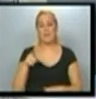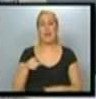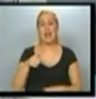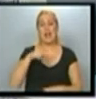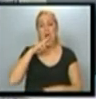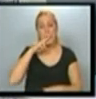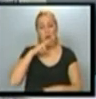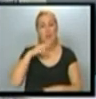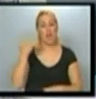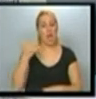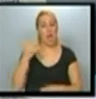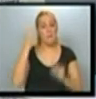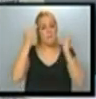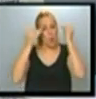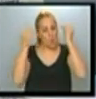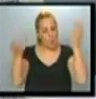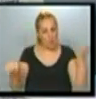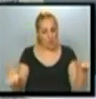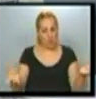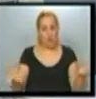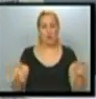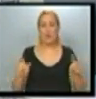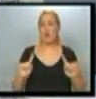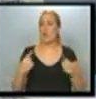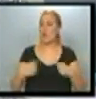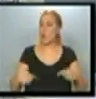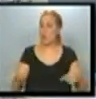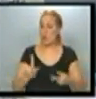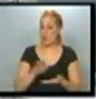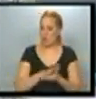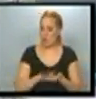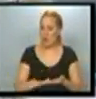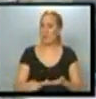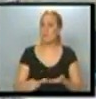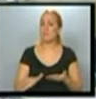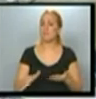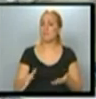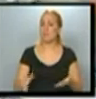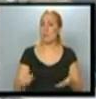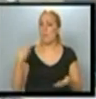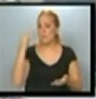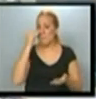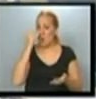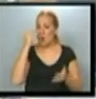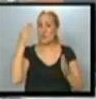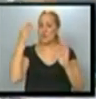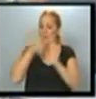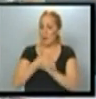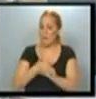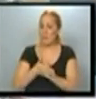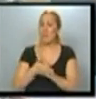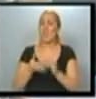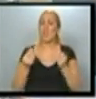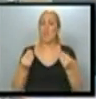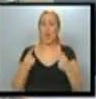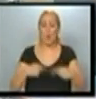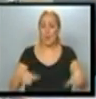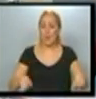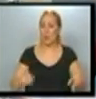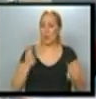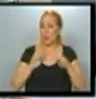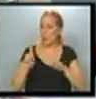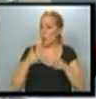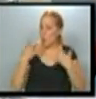Plata. Hay mucha preocupación. La noticia no es nueva porque tiene algunos días y ha llamado la atención. Monos que se escaparon. Lo nuevo es que no aparecen. Son monos que están